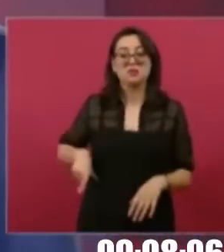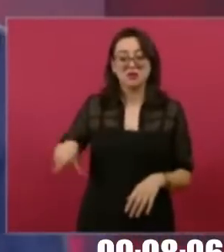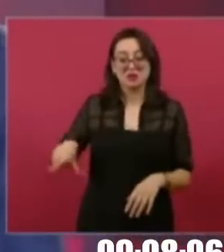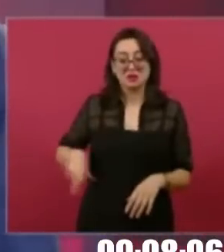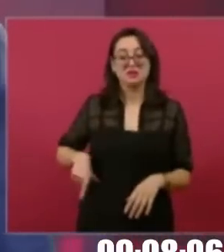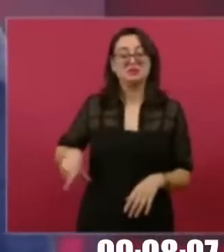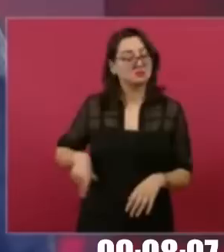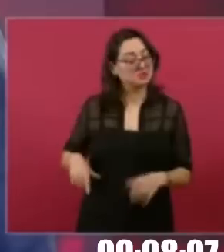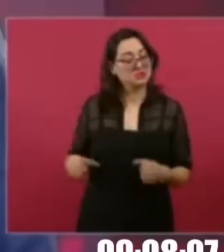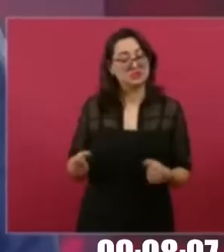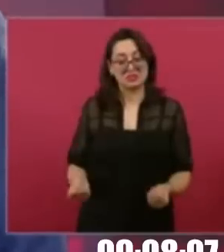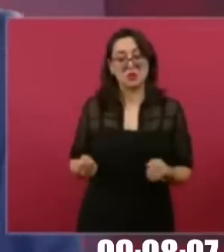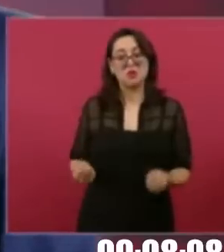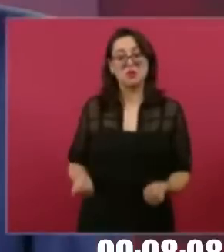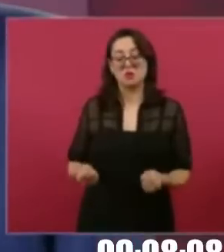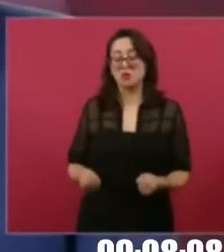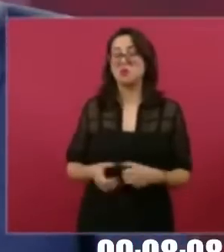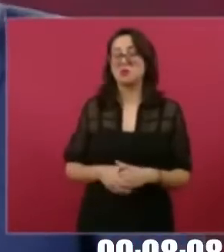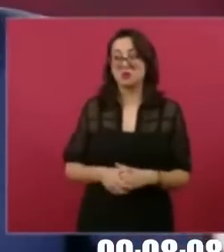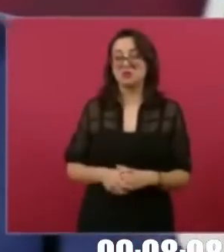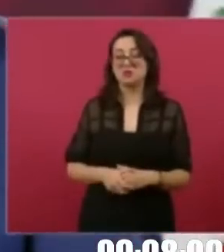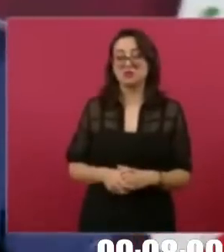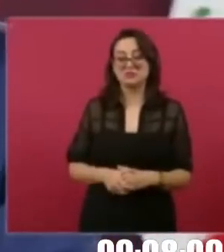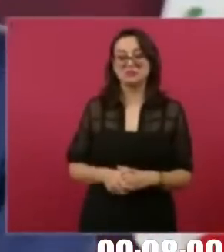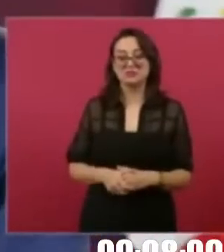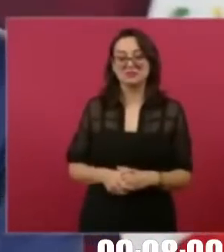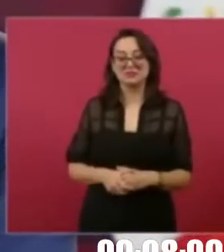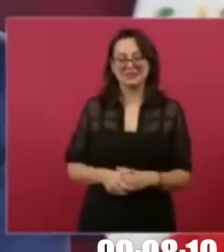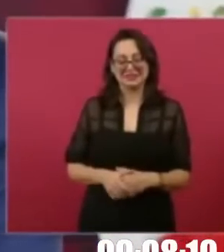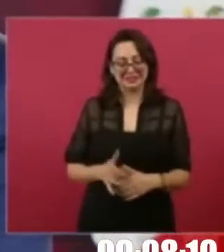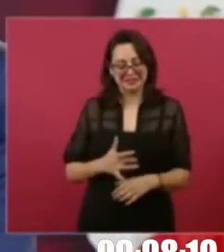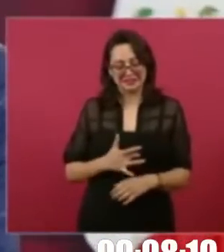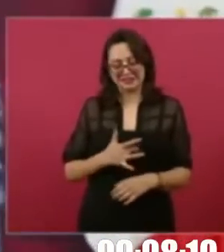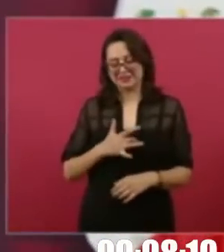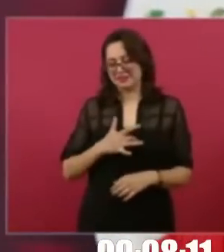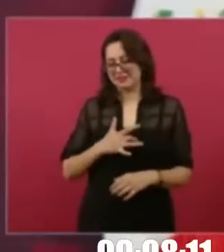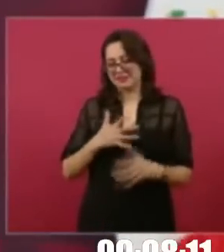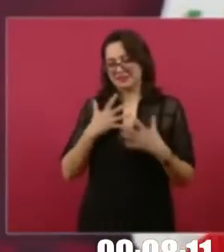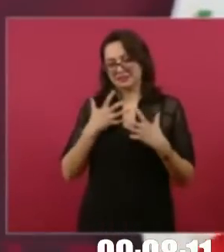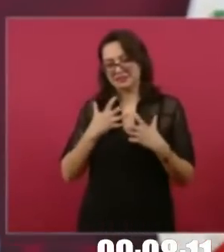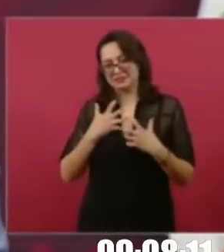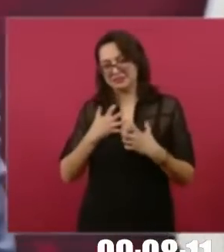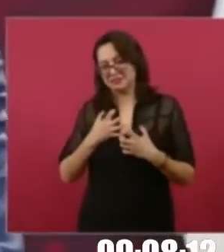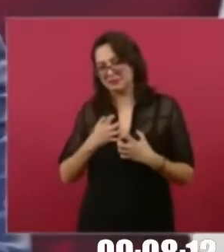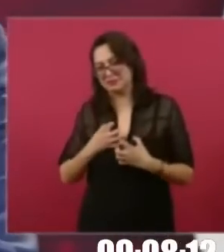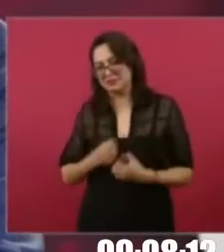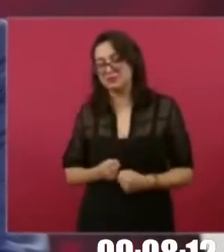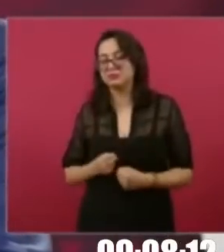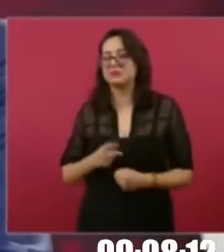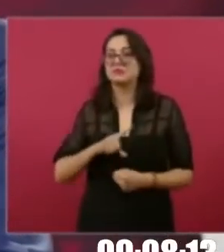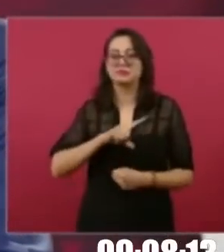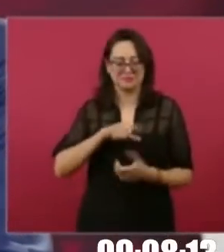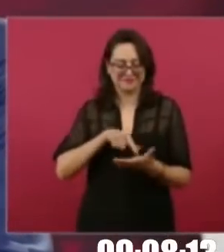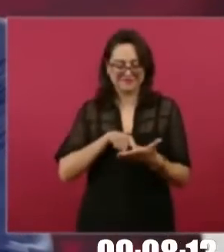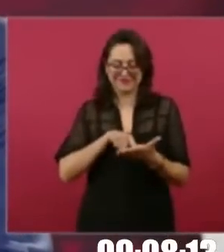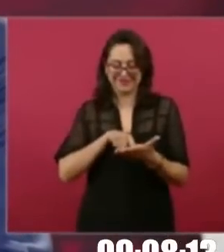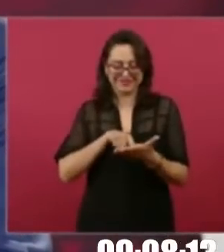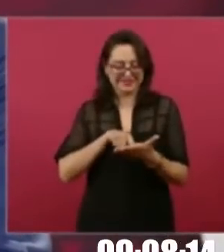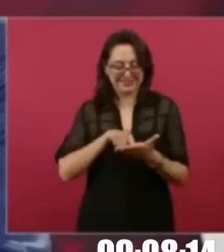son esos casos en los que duele tener la razón